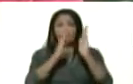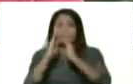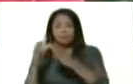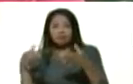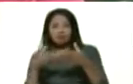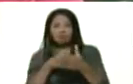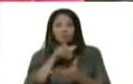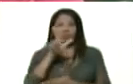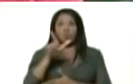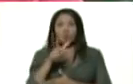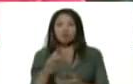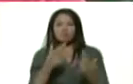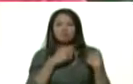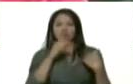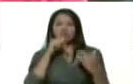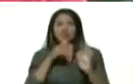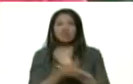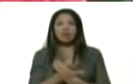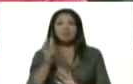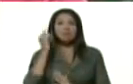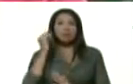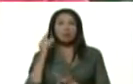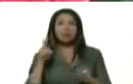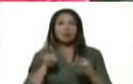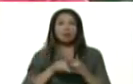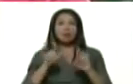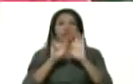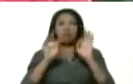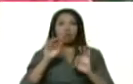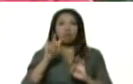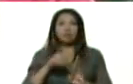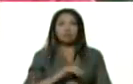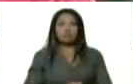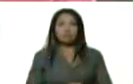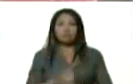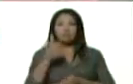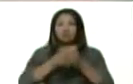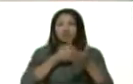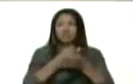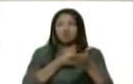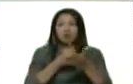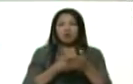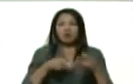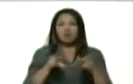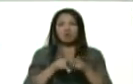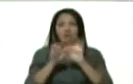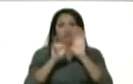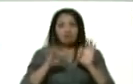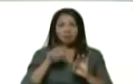partido corresponden a mujeres, mujeres luchadoras, combatientes.